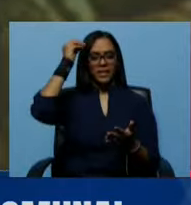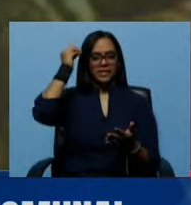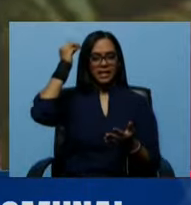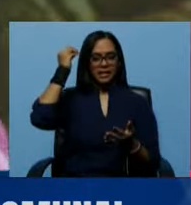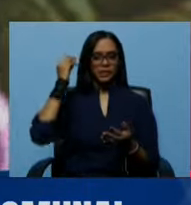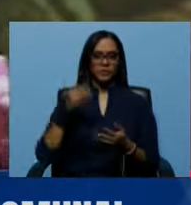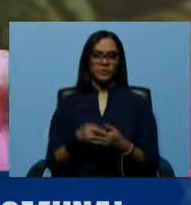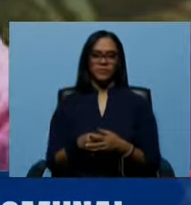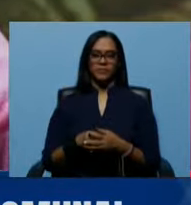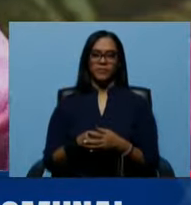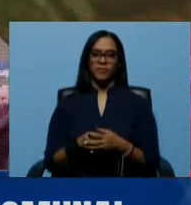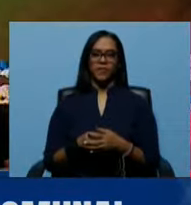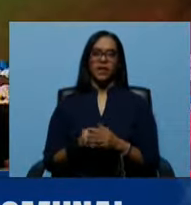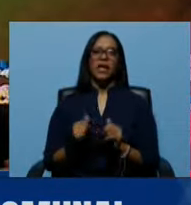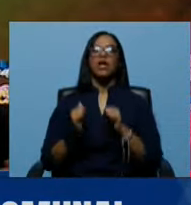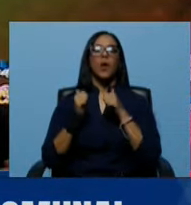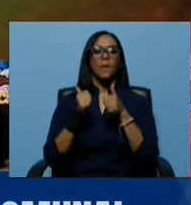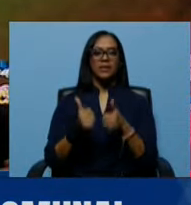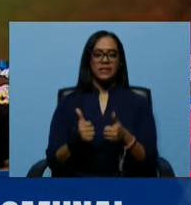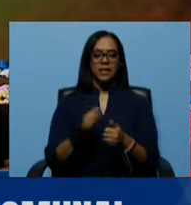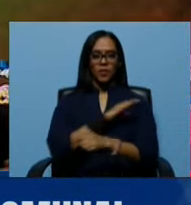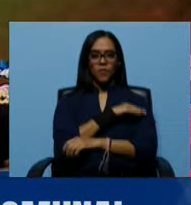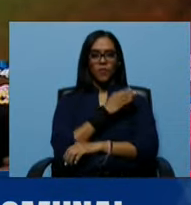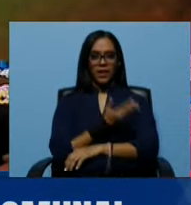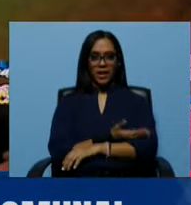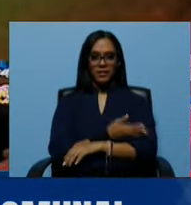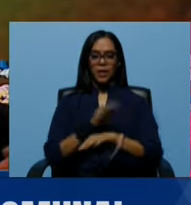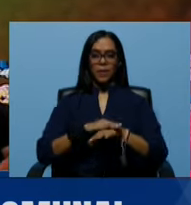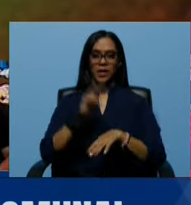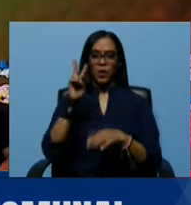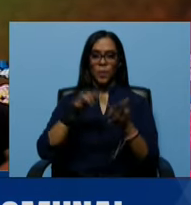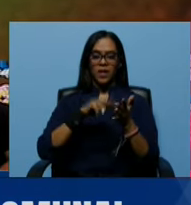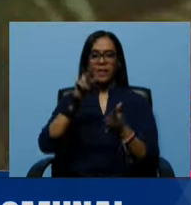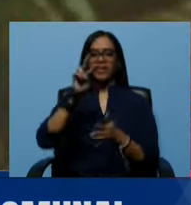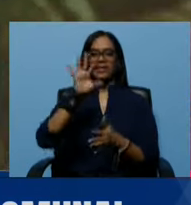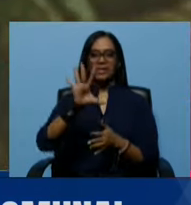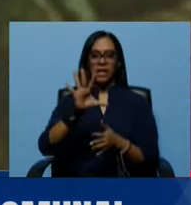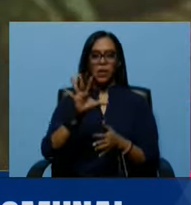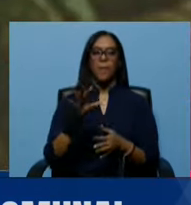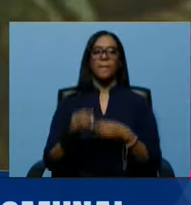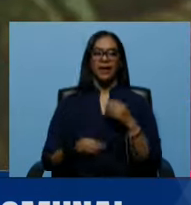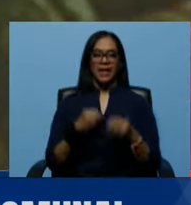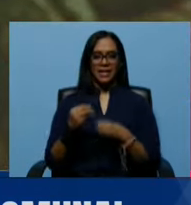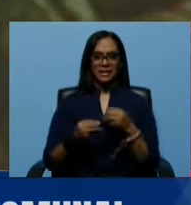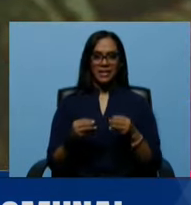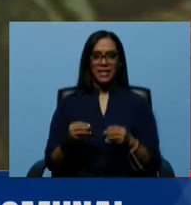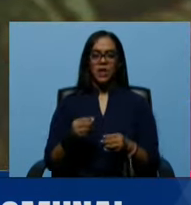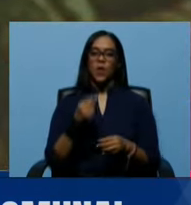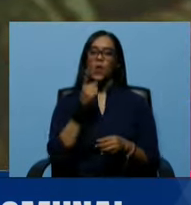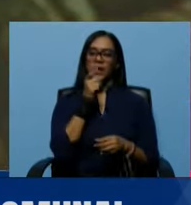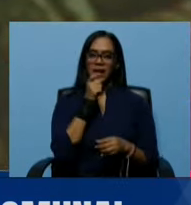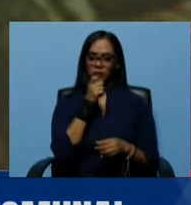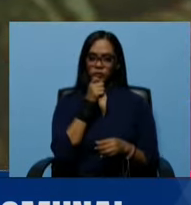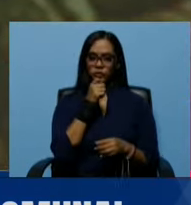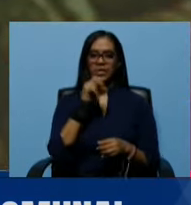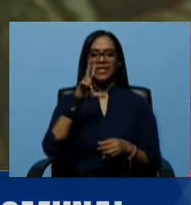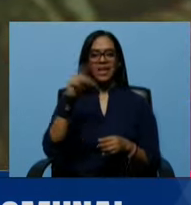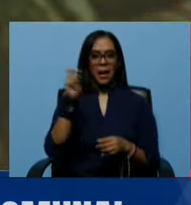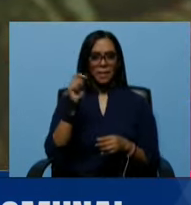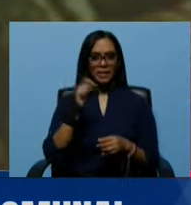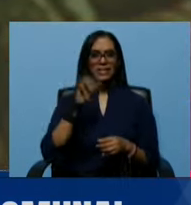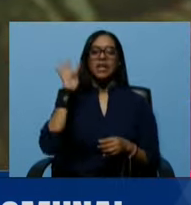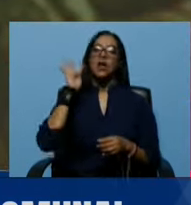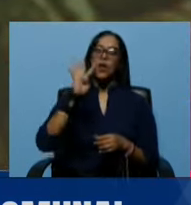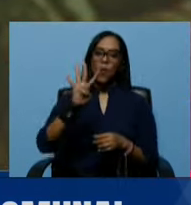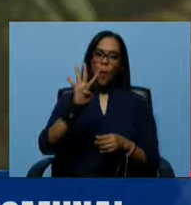Y arrancar con fuerza, porque el 2025 van a ser una consulta trimestral, cuatro